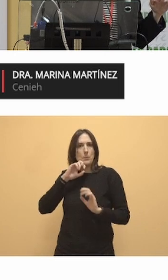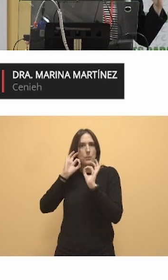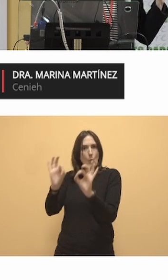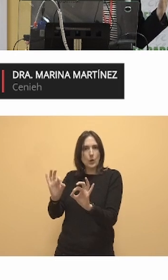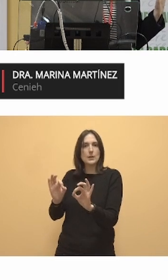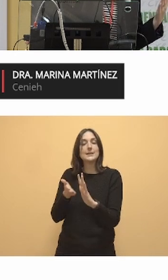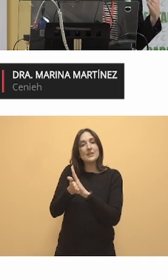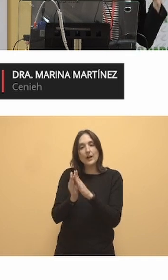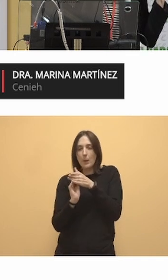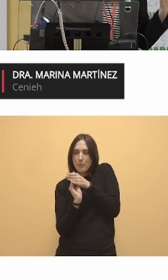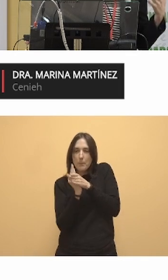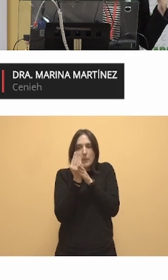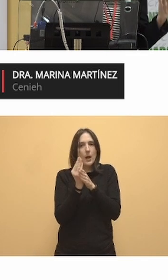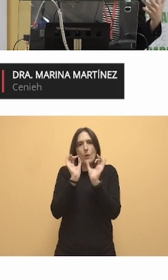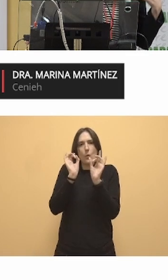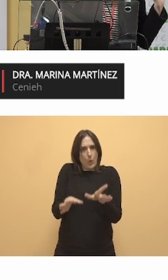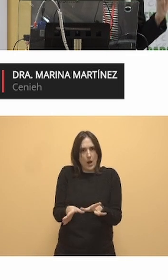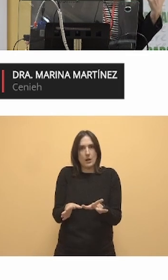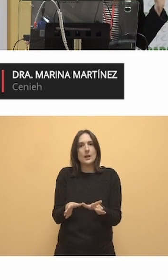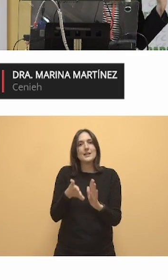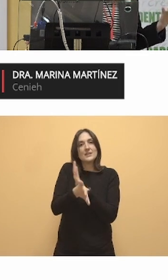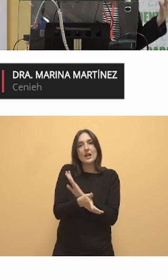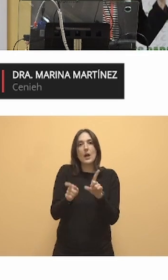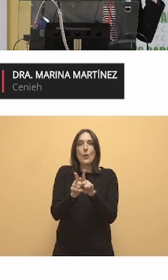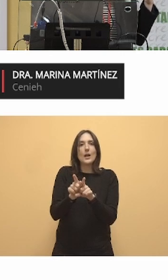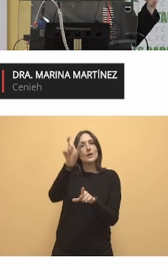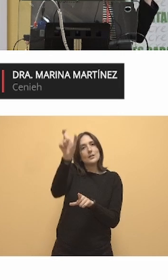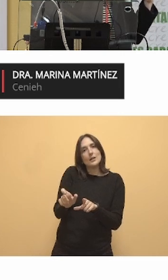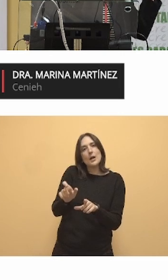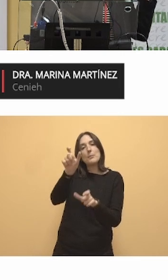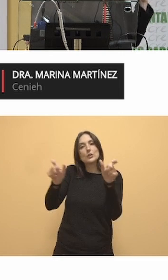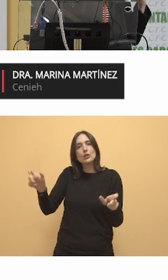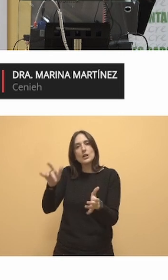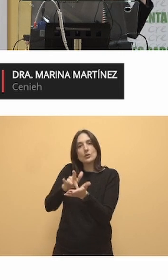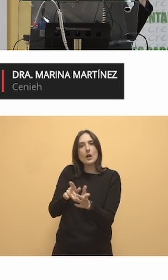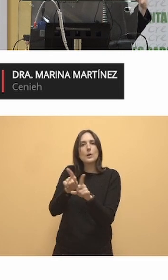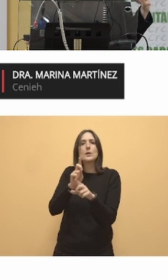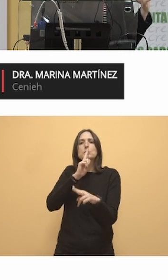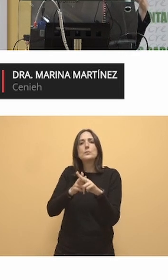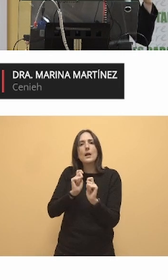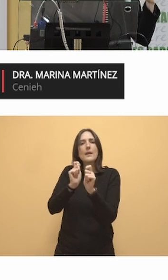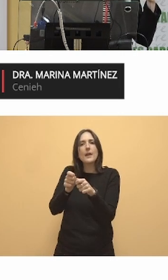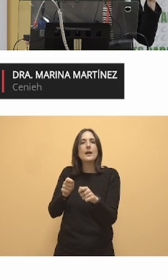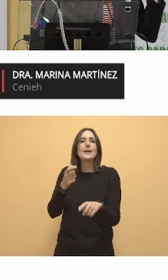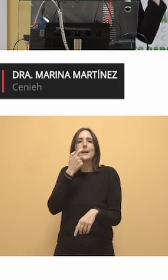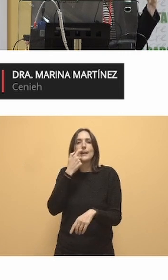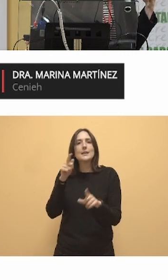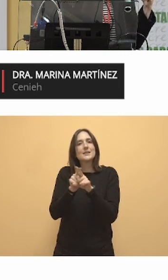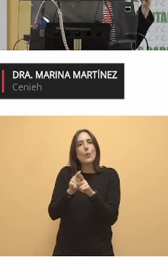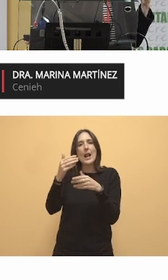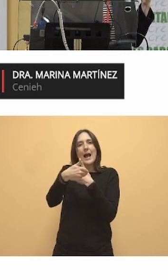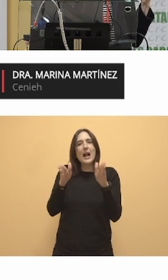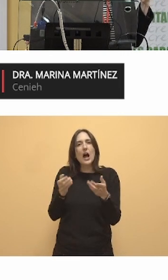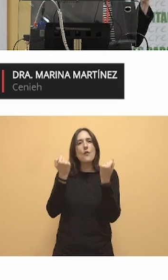se forman, son así, son un fiel reflejo de la población a la que pertenece. Lo conocemos nosotros o lo denominamos, decimos que los dientes son como la caja